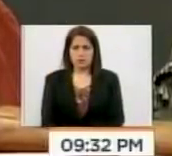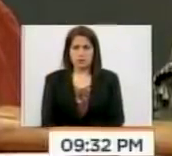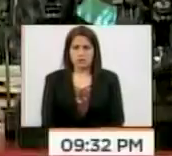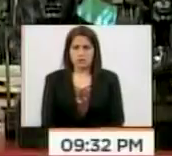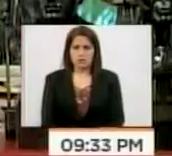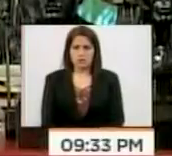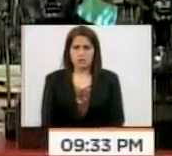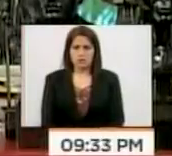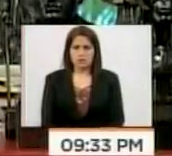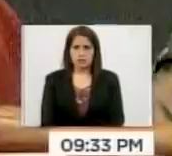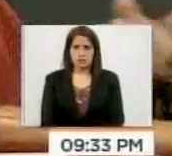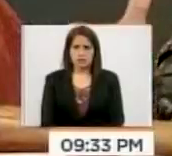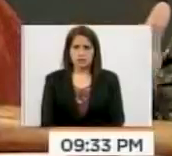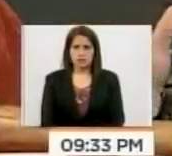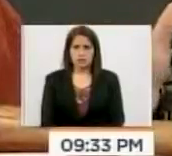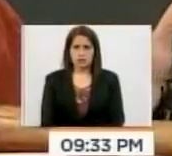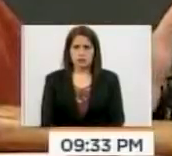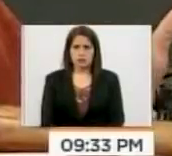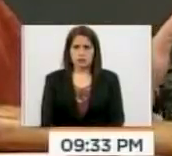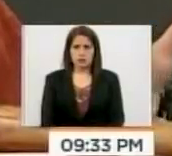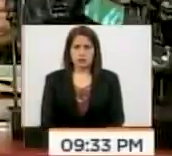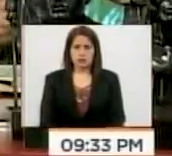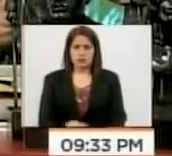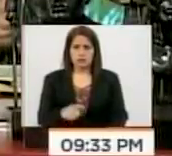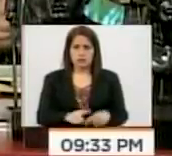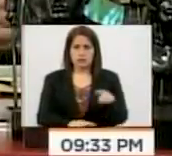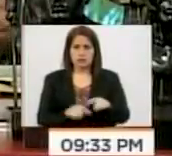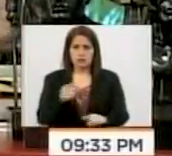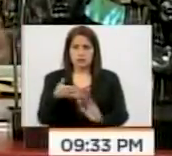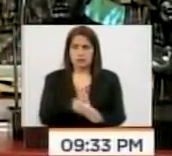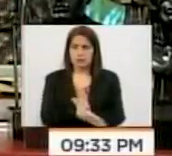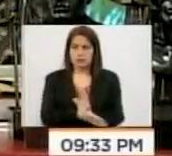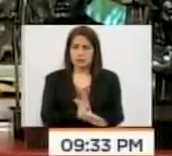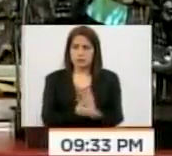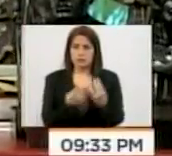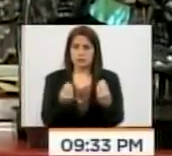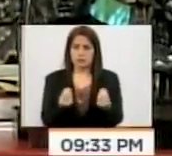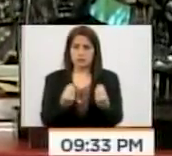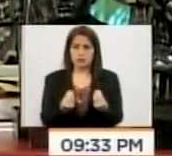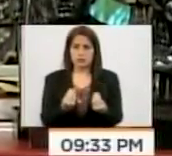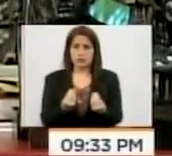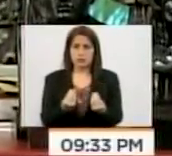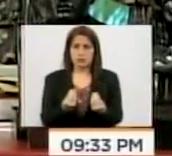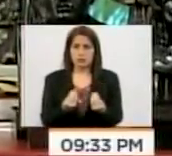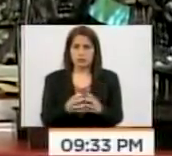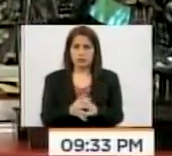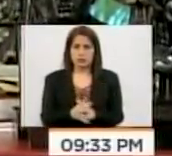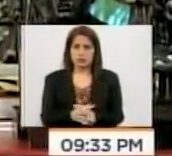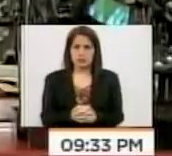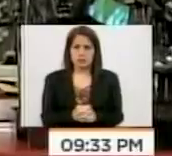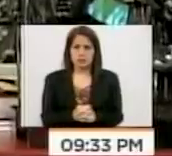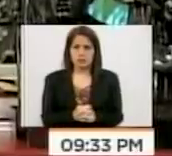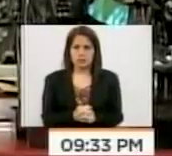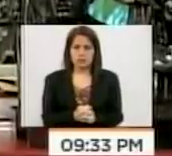¿Qué tenemos ahí? Un recuento, presidente, de las cosas buenas que siempre hace la oposición por Venezuela. Bueno.